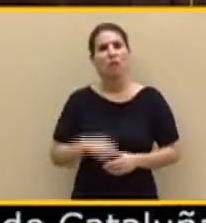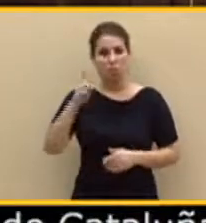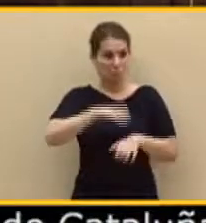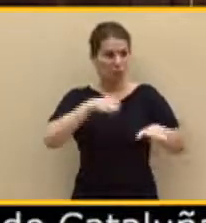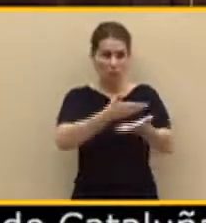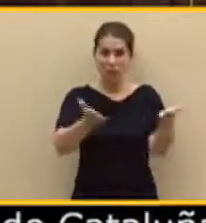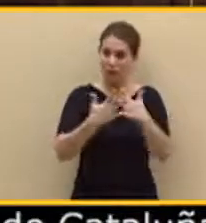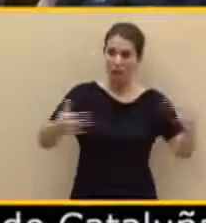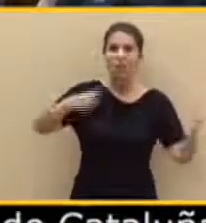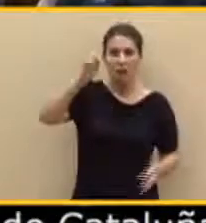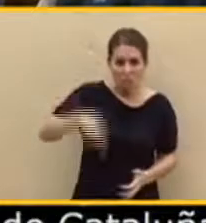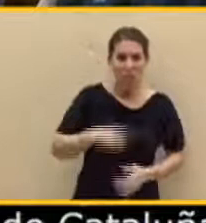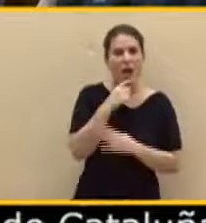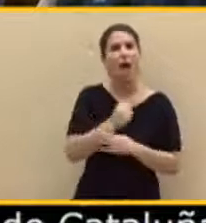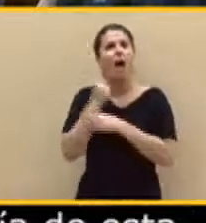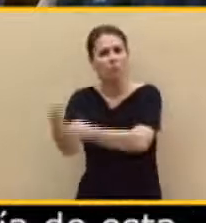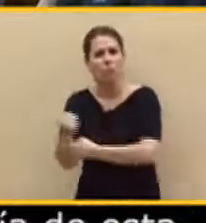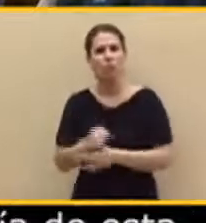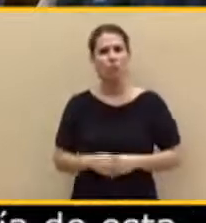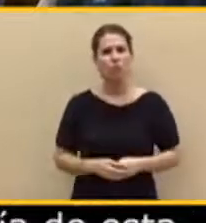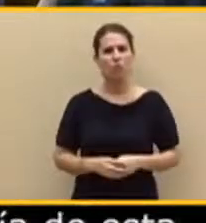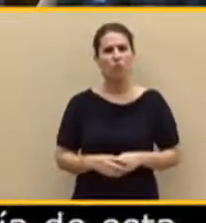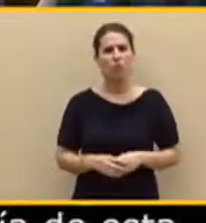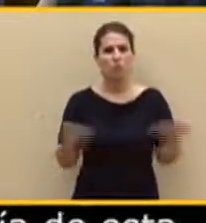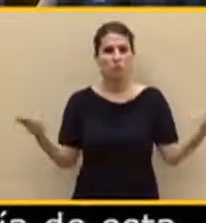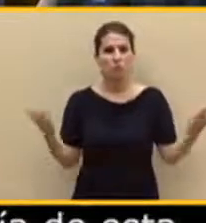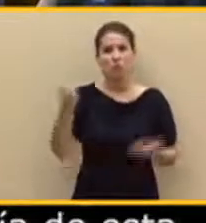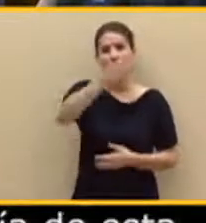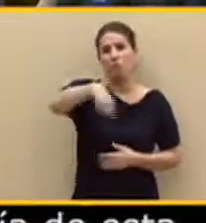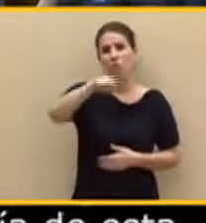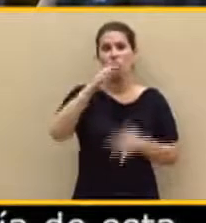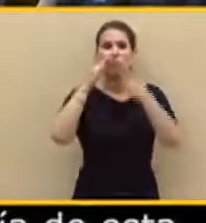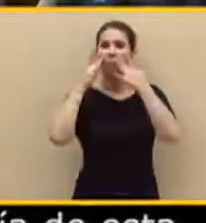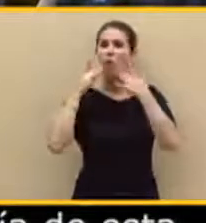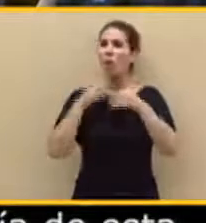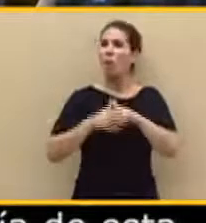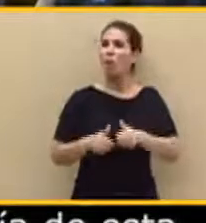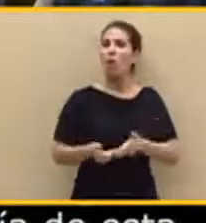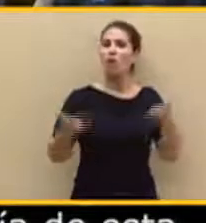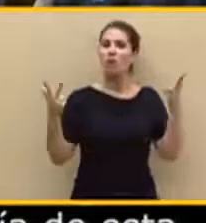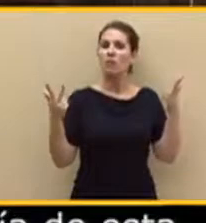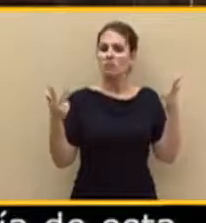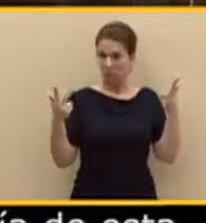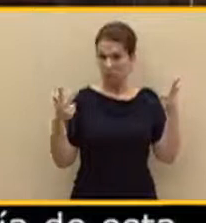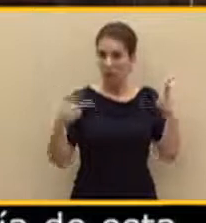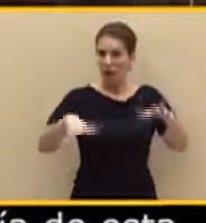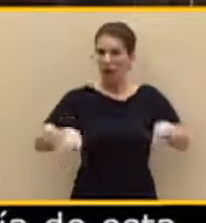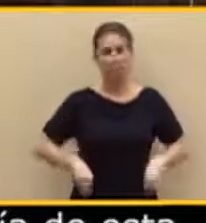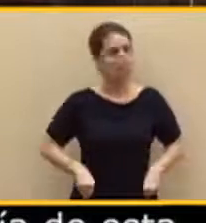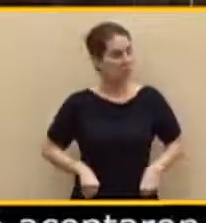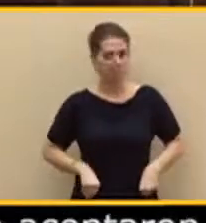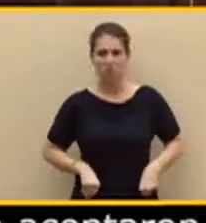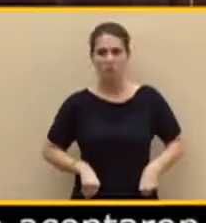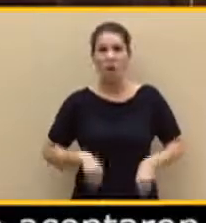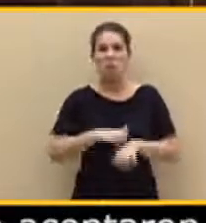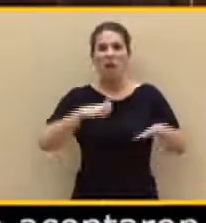el Estatut de Cataluña. Y como son ustedes puros demócratas, pues no aceptaron el resultado de las urnas, ni tampoco la mayoría parlamentaria.